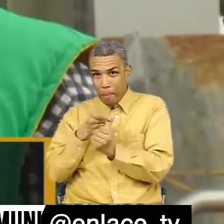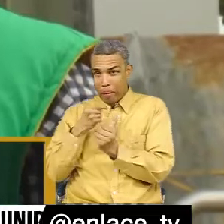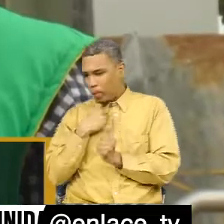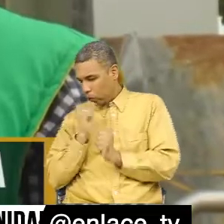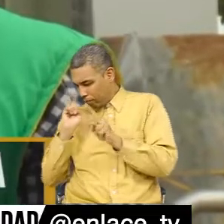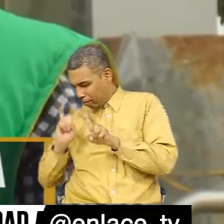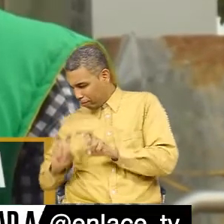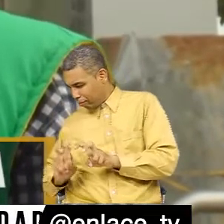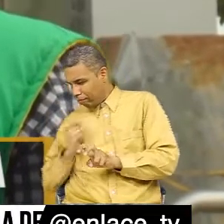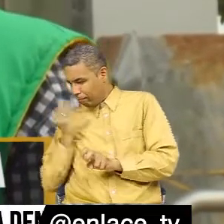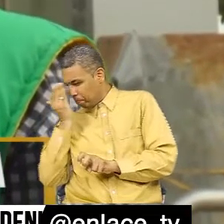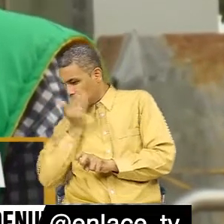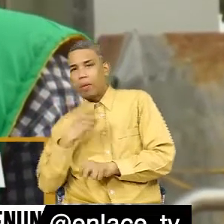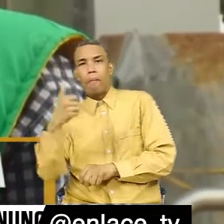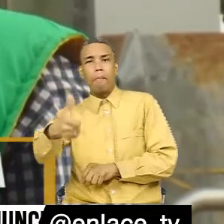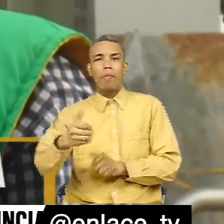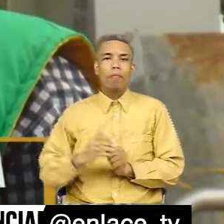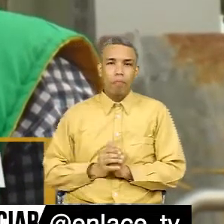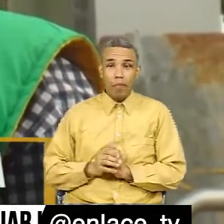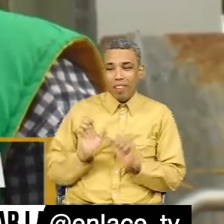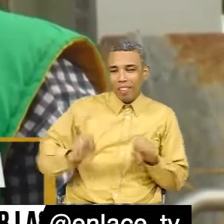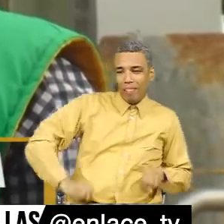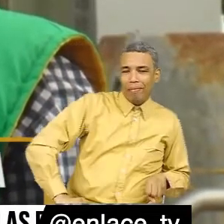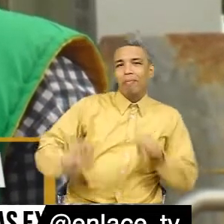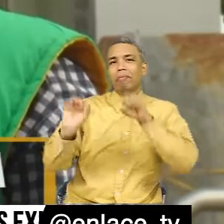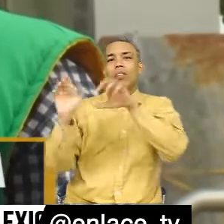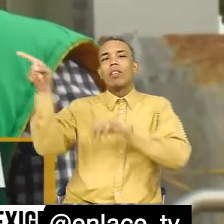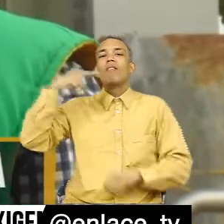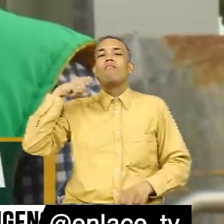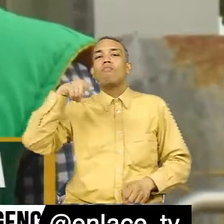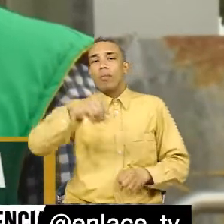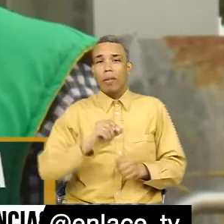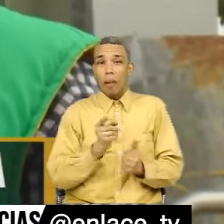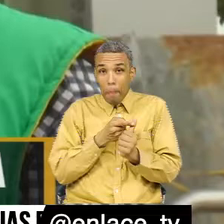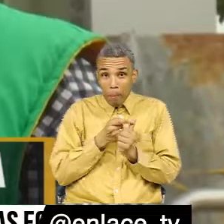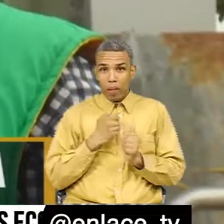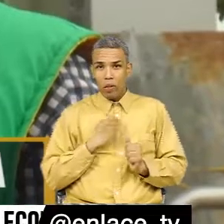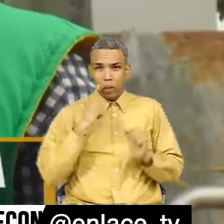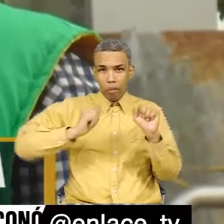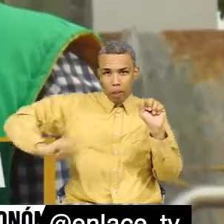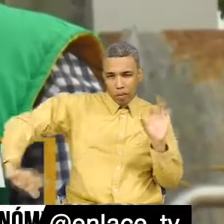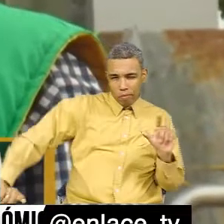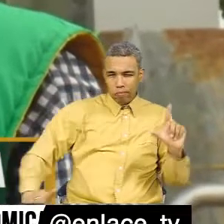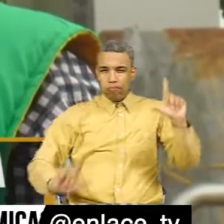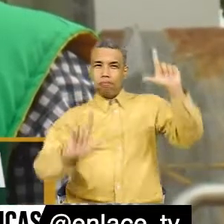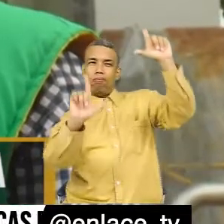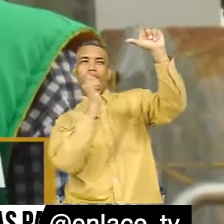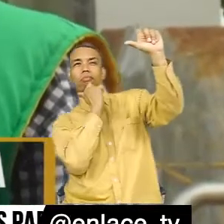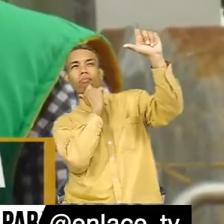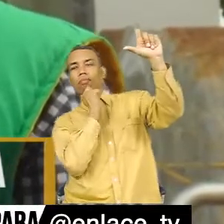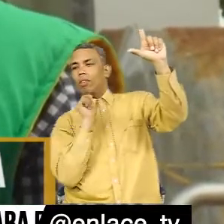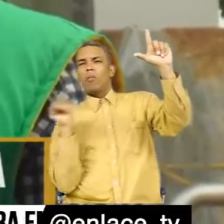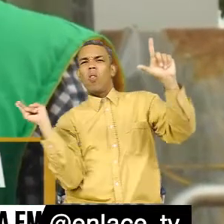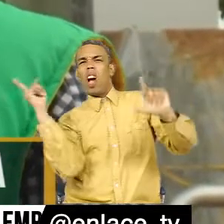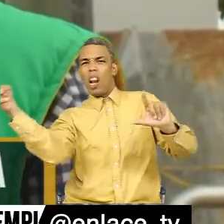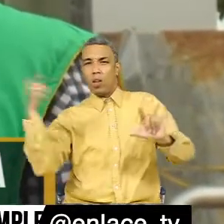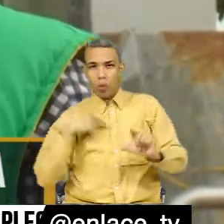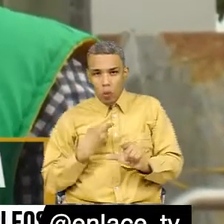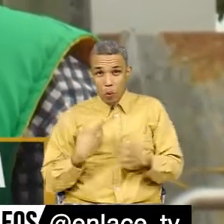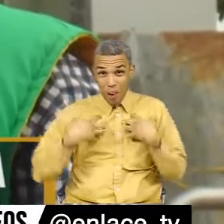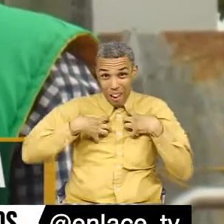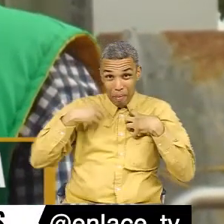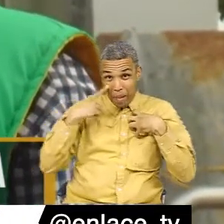ser sometido a unas tomas de rayos X con el fin de descartar unas fracturas, posibles fracturas